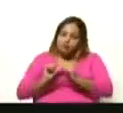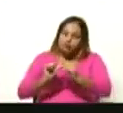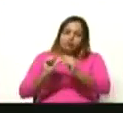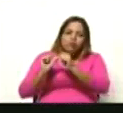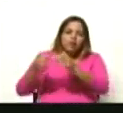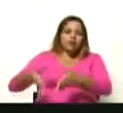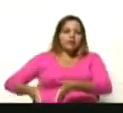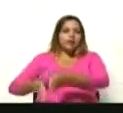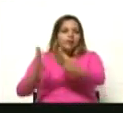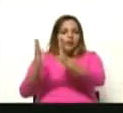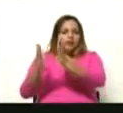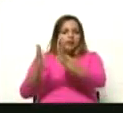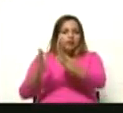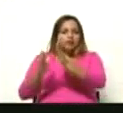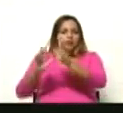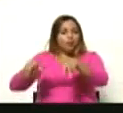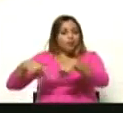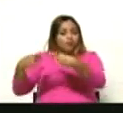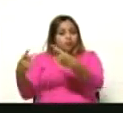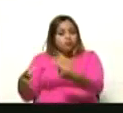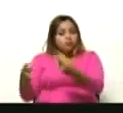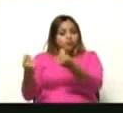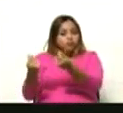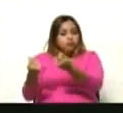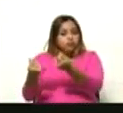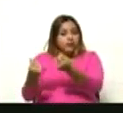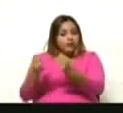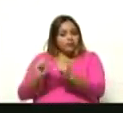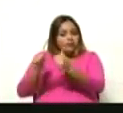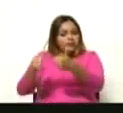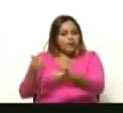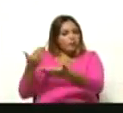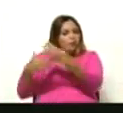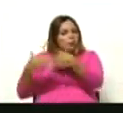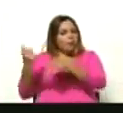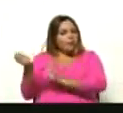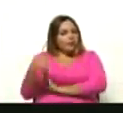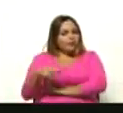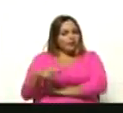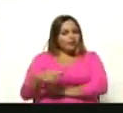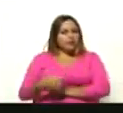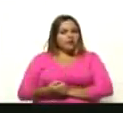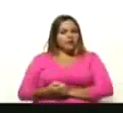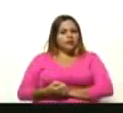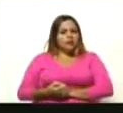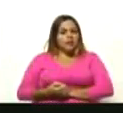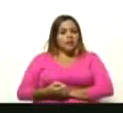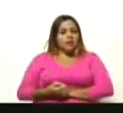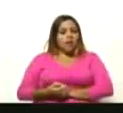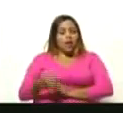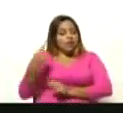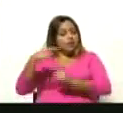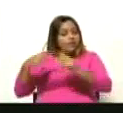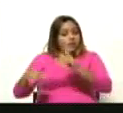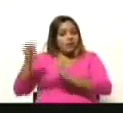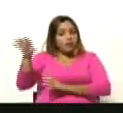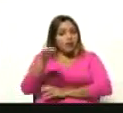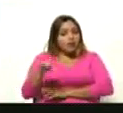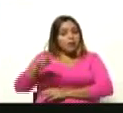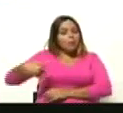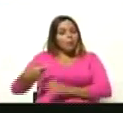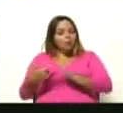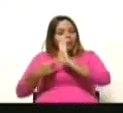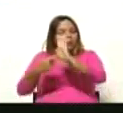el camino de recuperación que comenzamos hace algún tiempo y que los delegados de estos países hermanos han podido